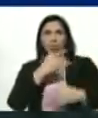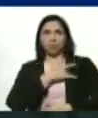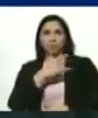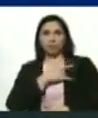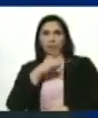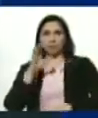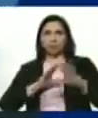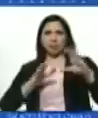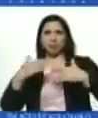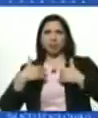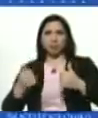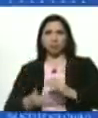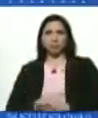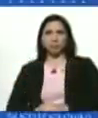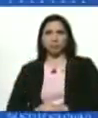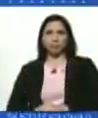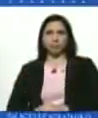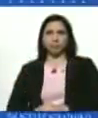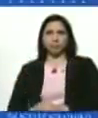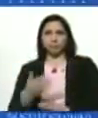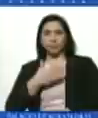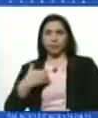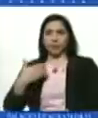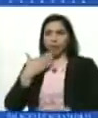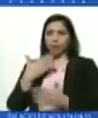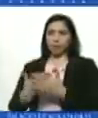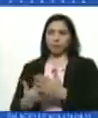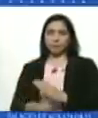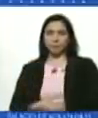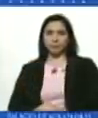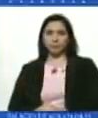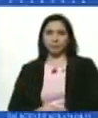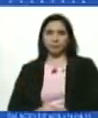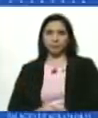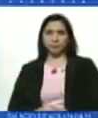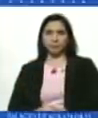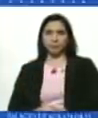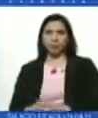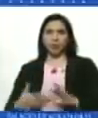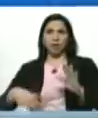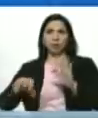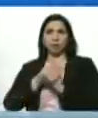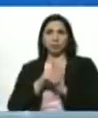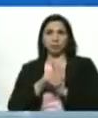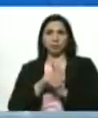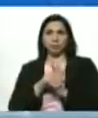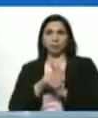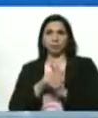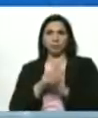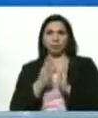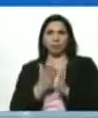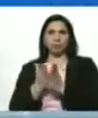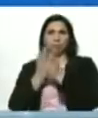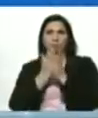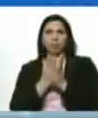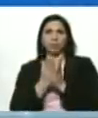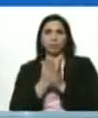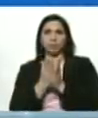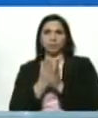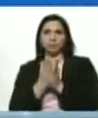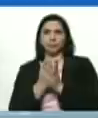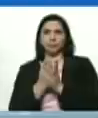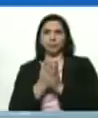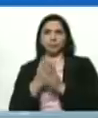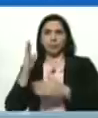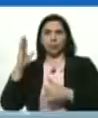salud quiero agradecer una vez más a los estudiantes de